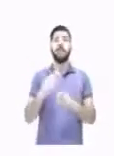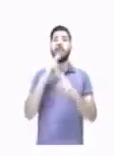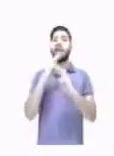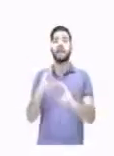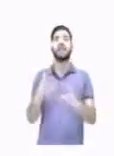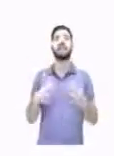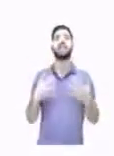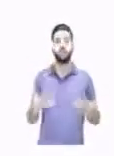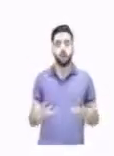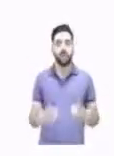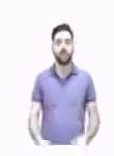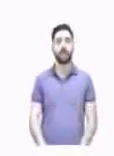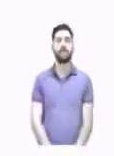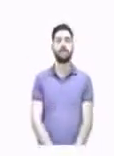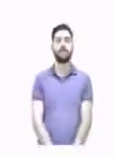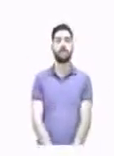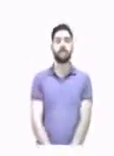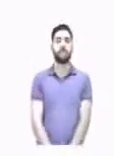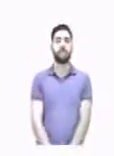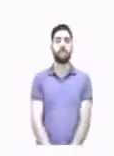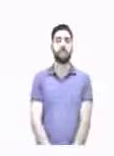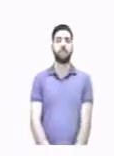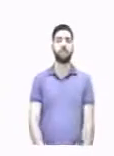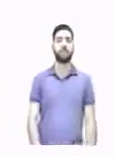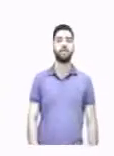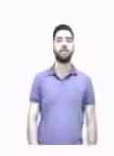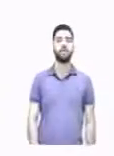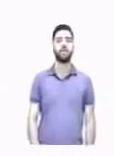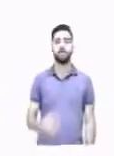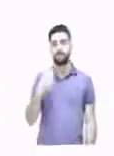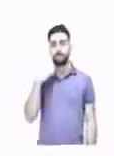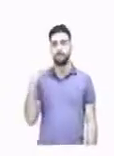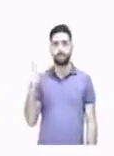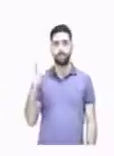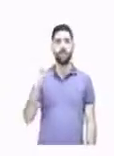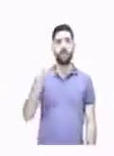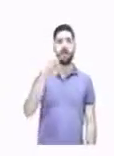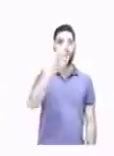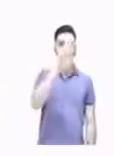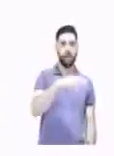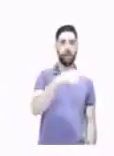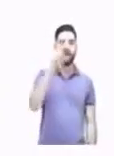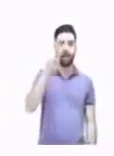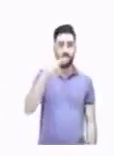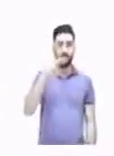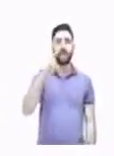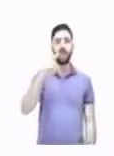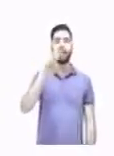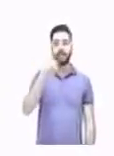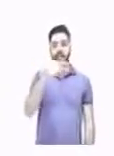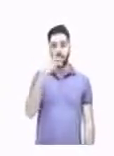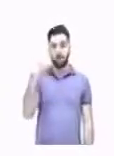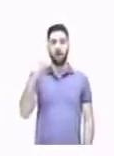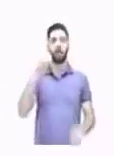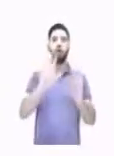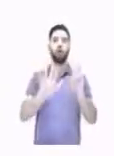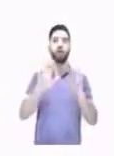55.09. Por lo tanto, gamma me va a quedar como